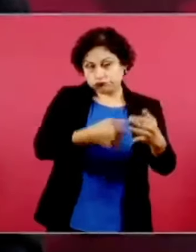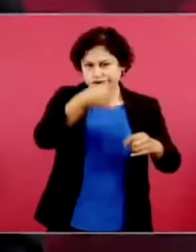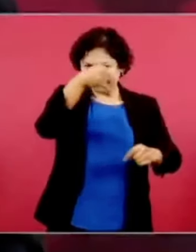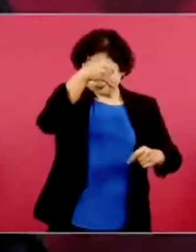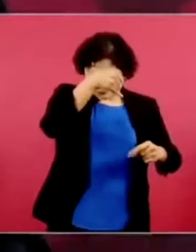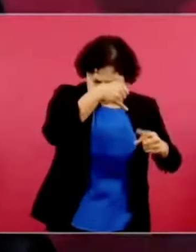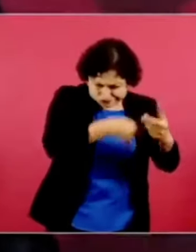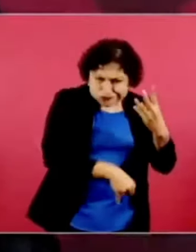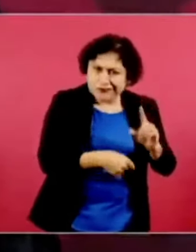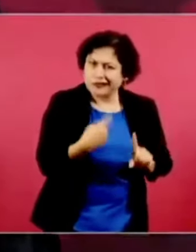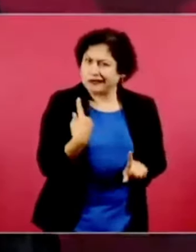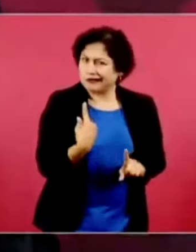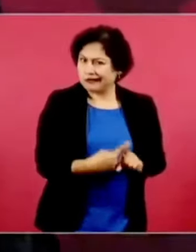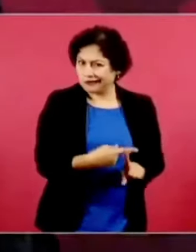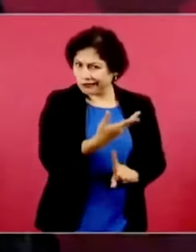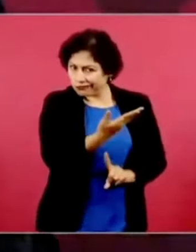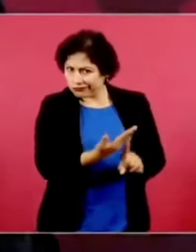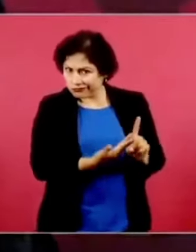electoral.